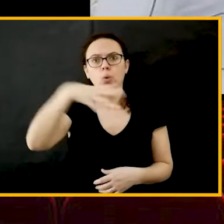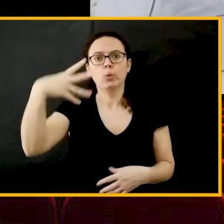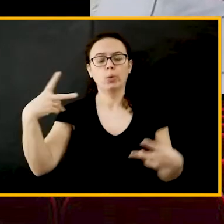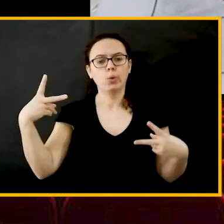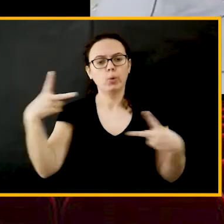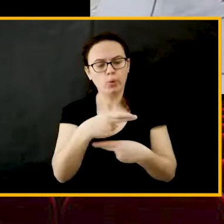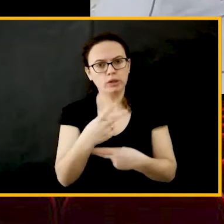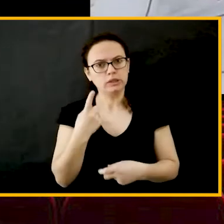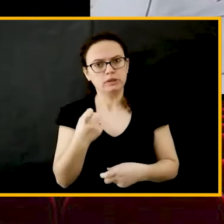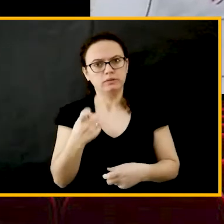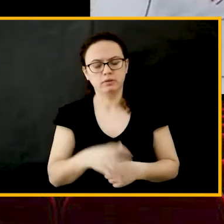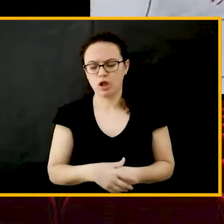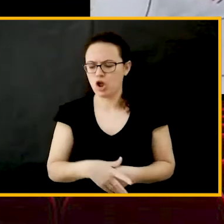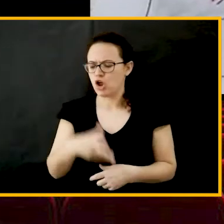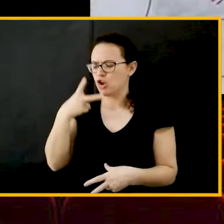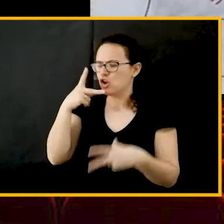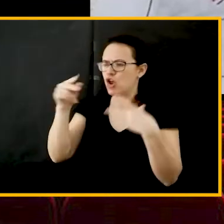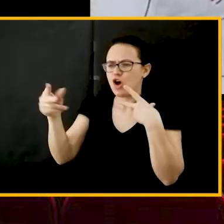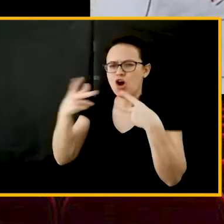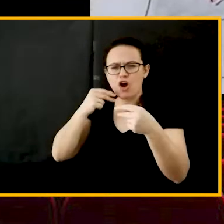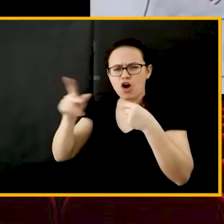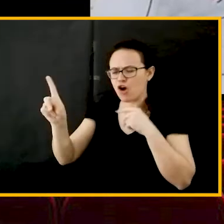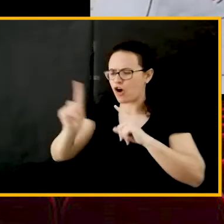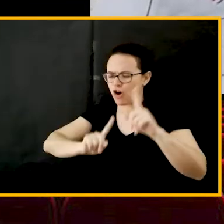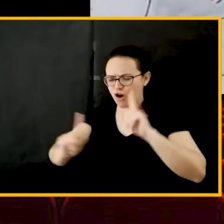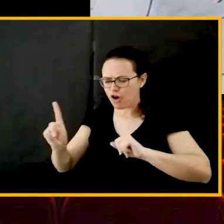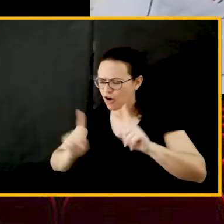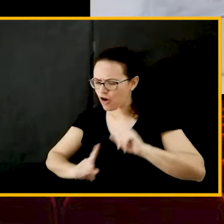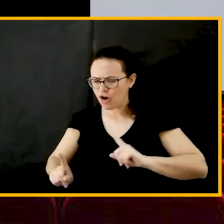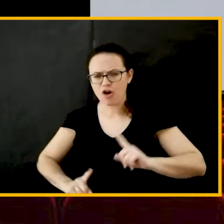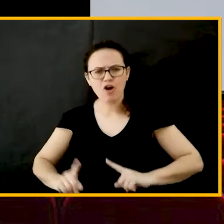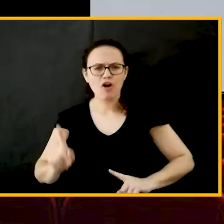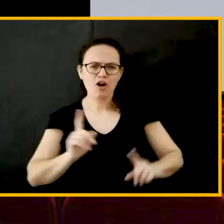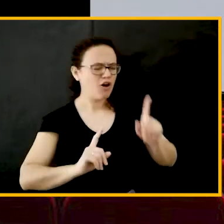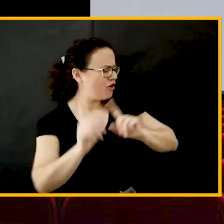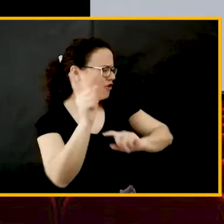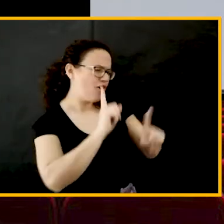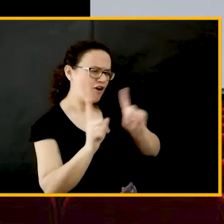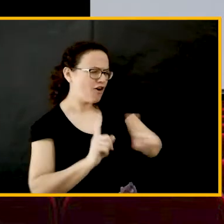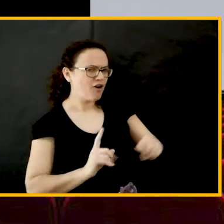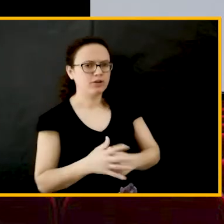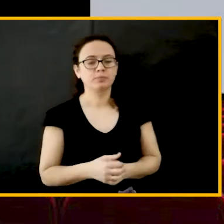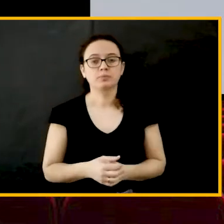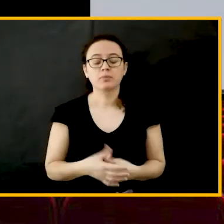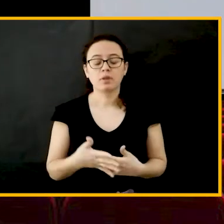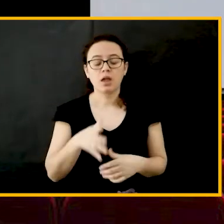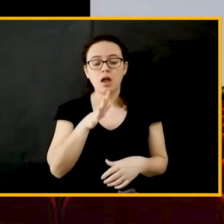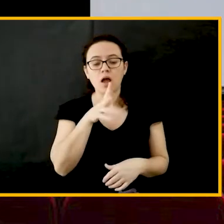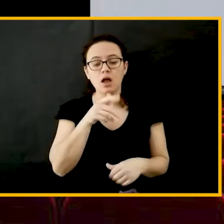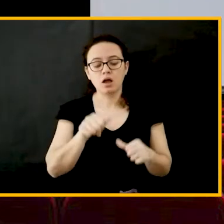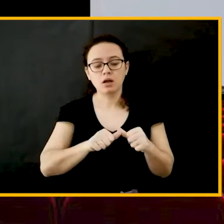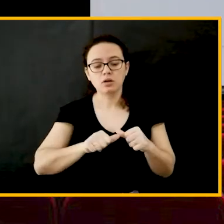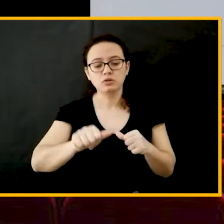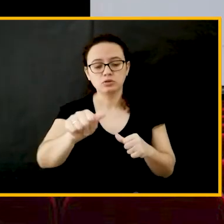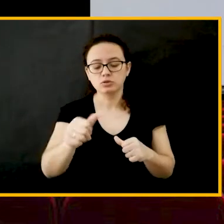momento. ¡No! Pero continuación hay que ir a la sala